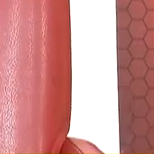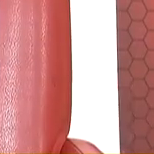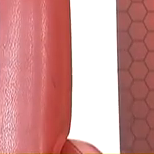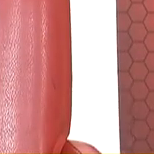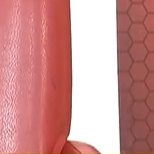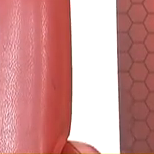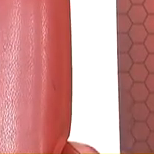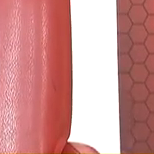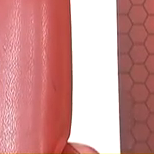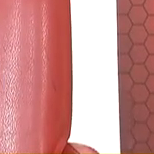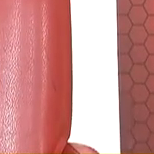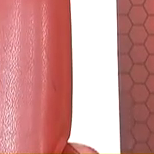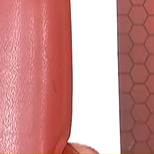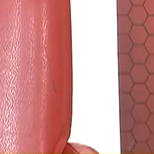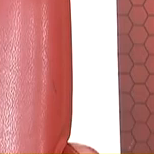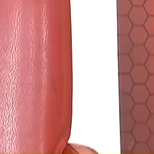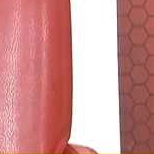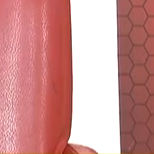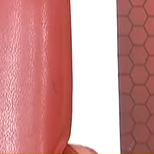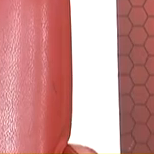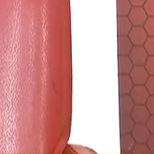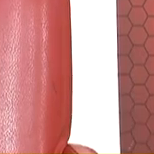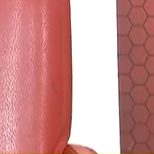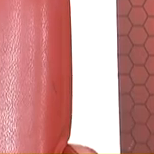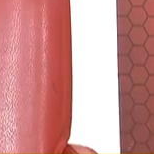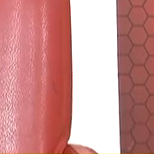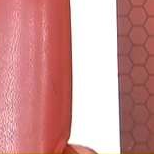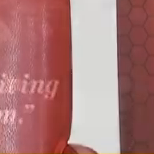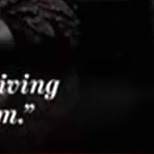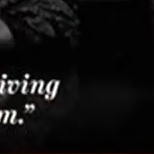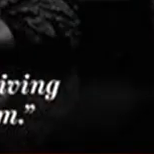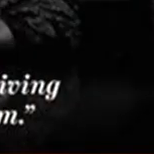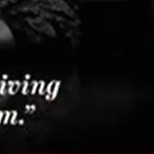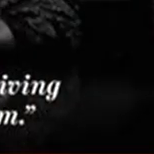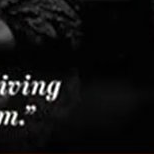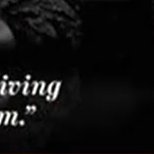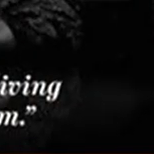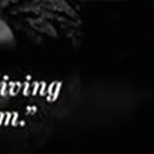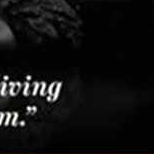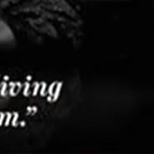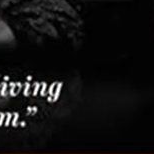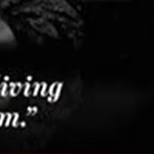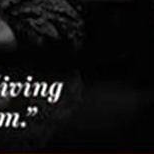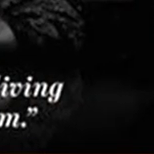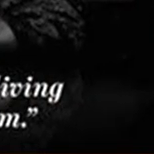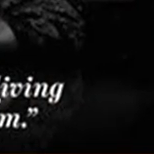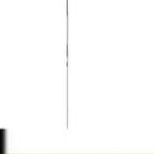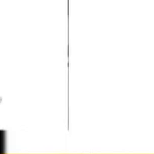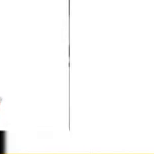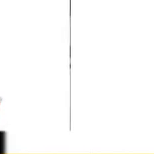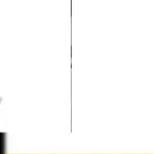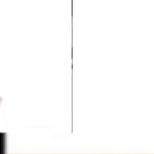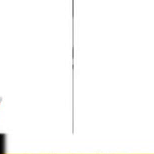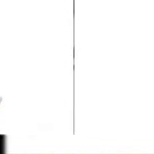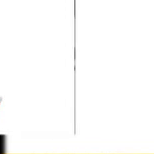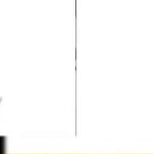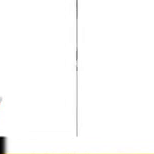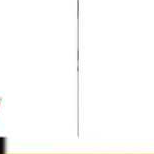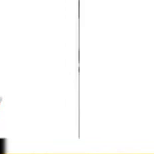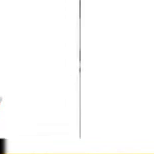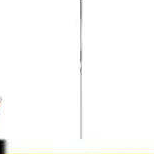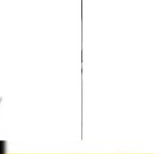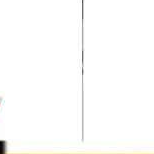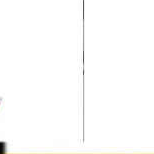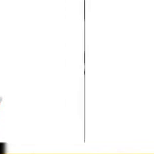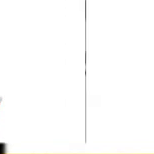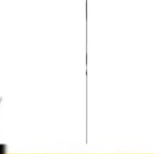Y la revista Playboy informó que su fundador Hugh Hefner falleció el día de ayer. El editor, que es considerado